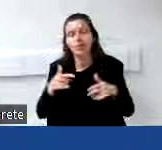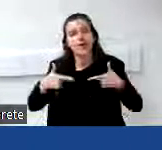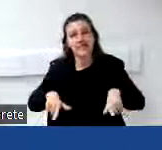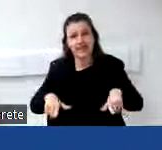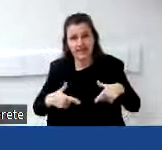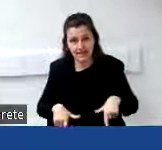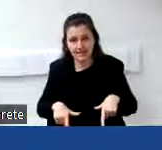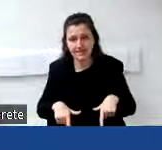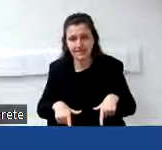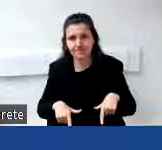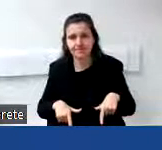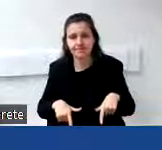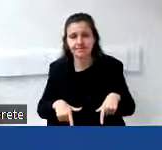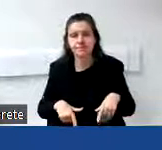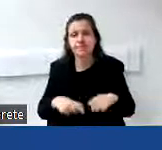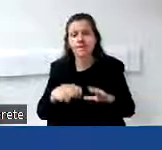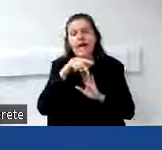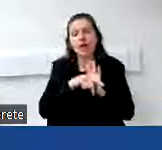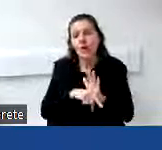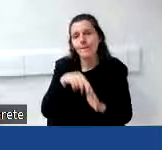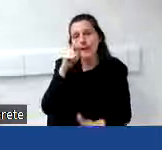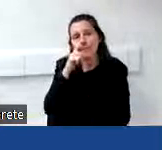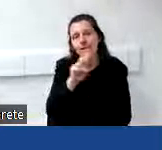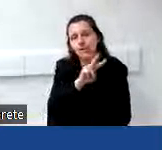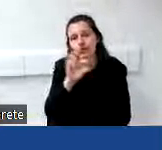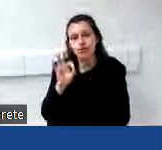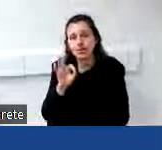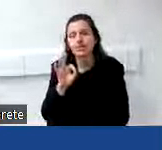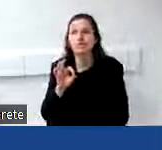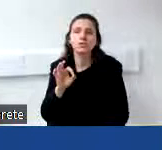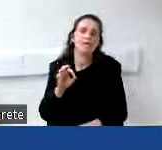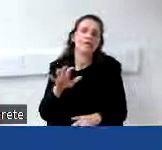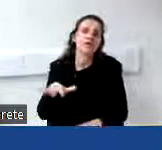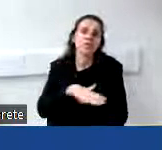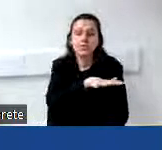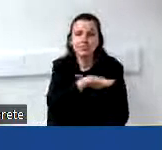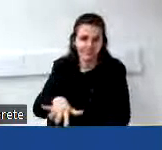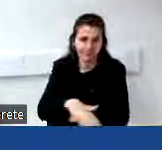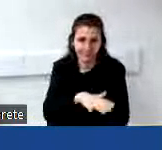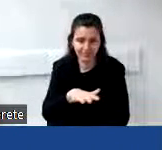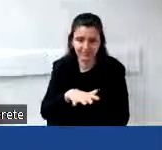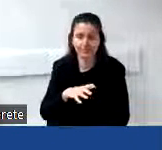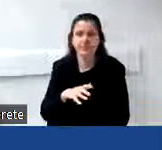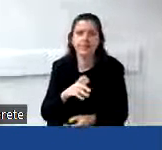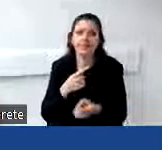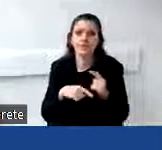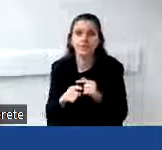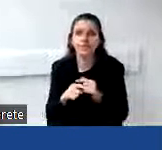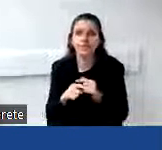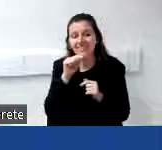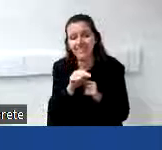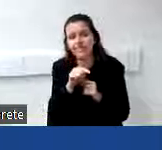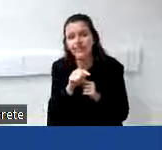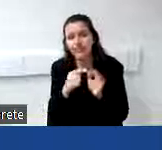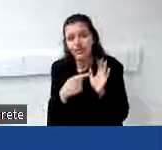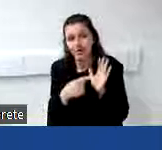ver con la norma UNIT 200, que es la accesibilidad al medio físico. Entonces, lo que se hace es bueno, que las nuevas edificaciones tengan que